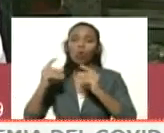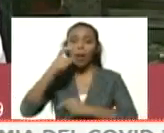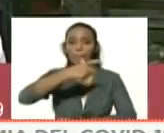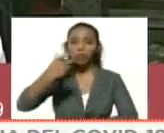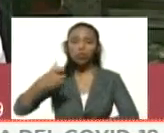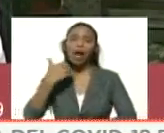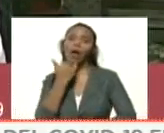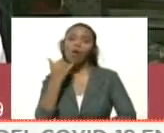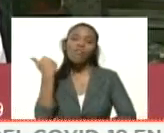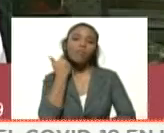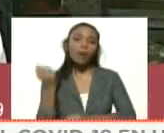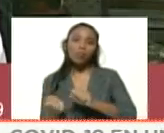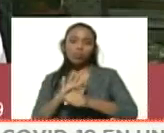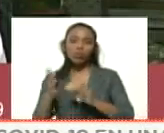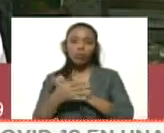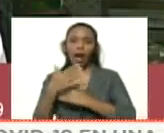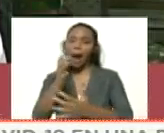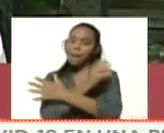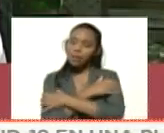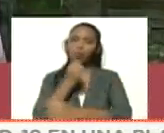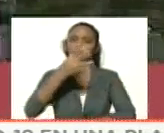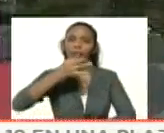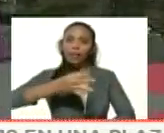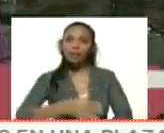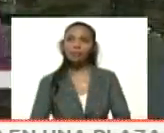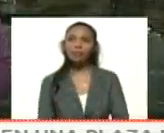todos. Un gran abrazo y buenas tardes.